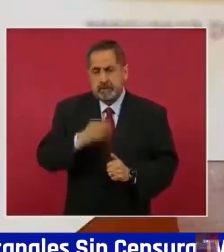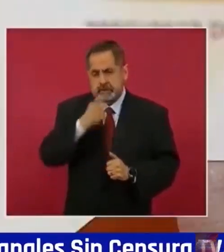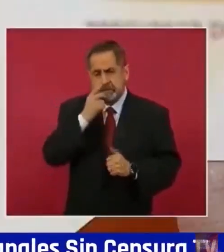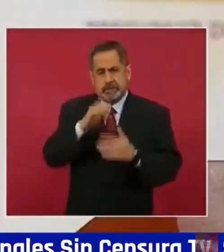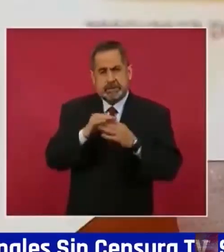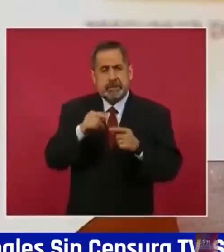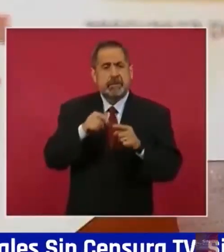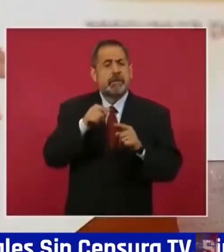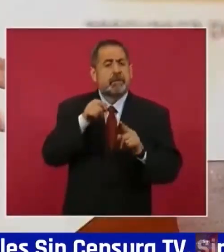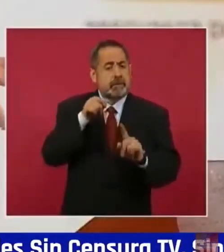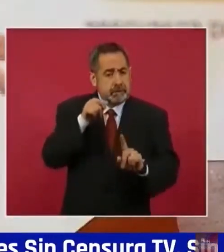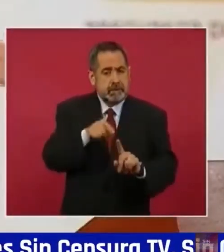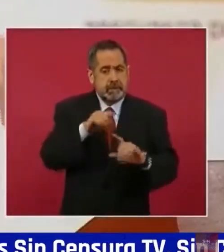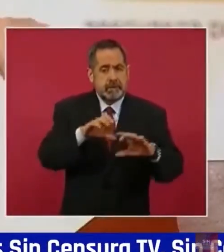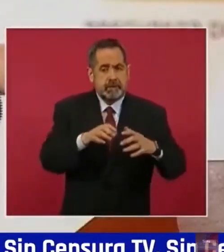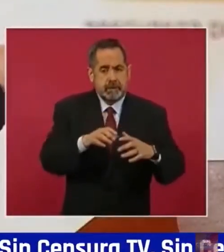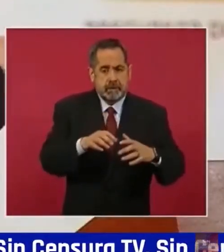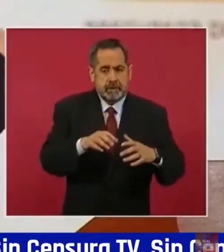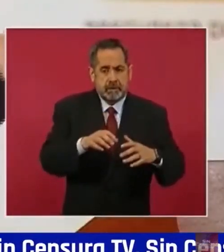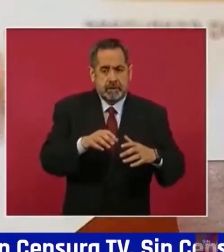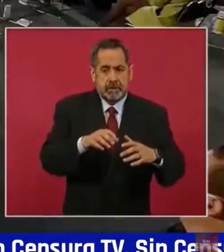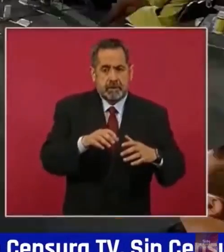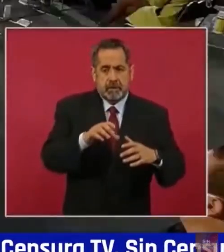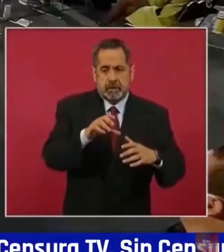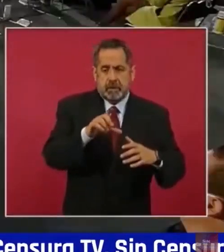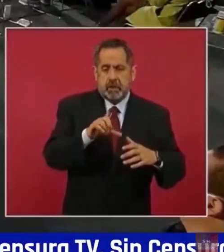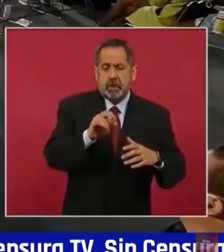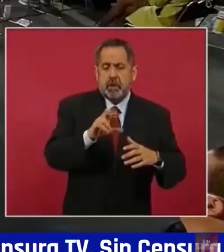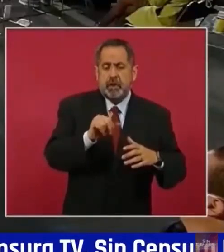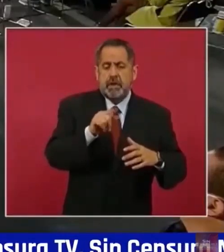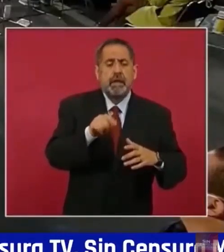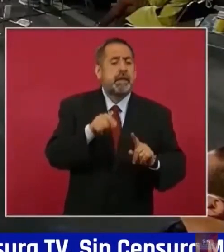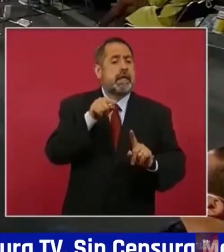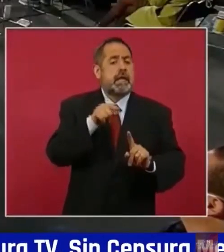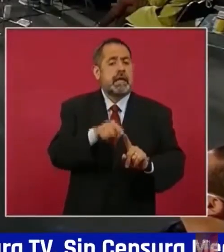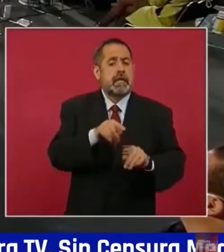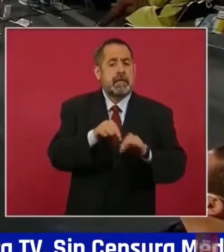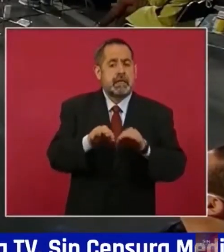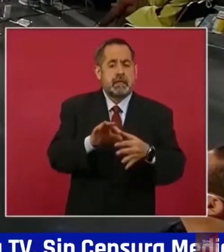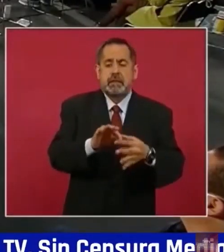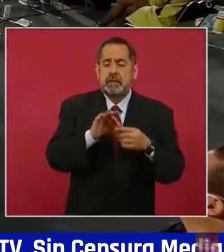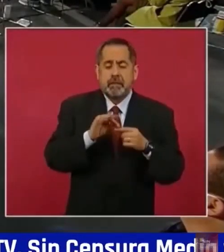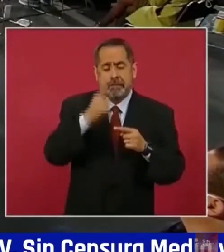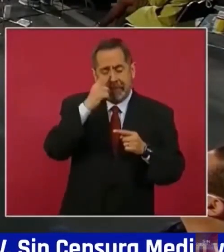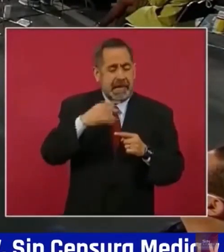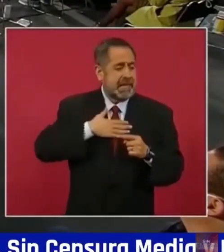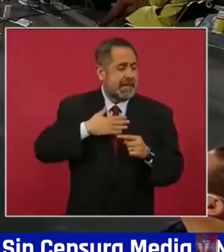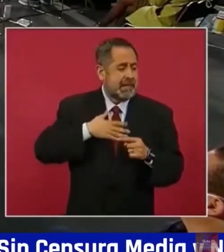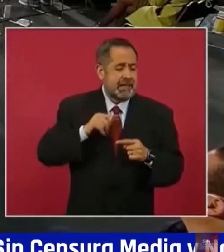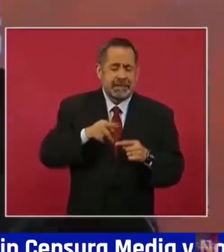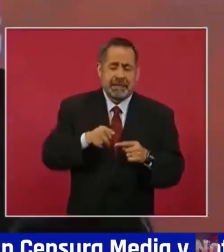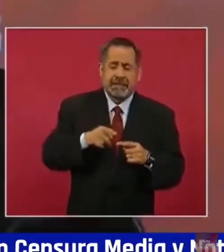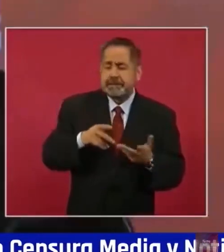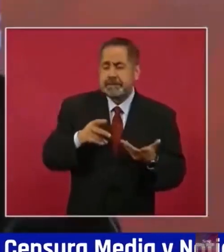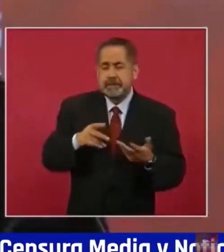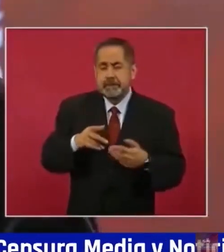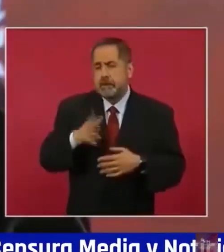diciendo que era para Televisa. No lo puedo repetir aquí.